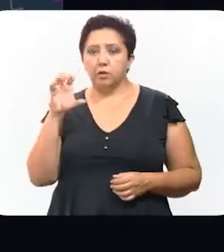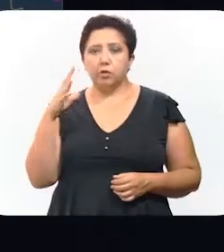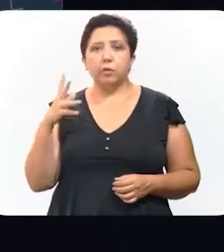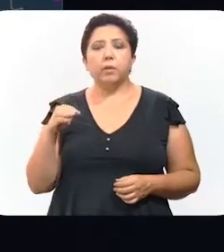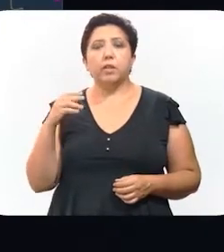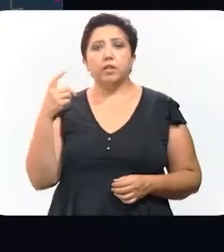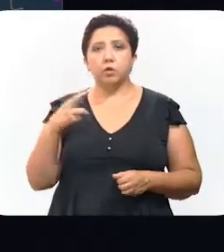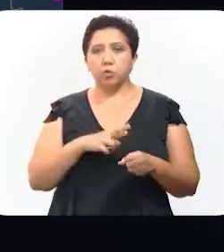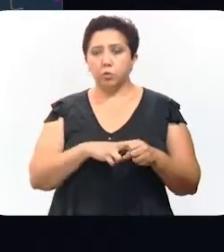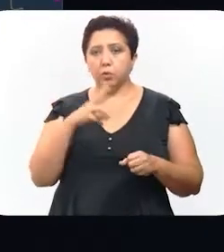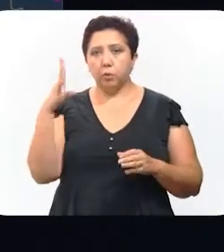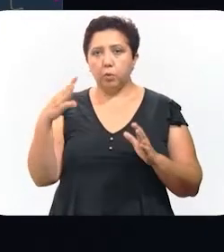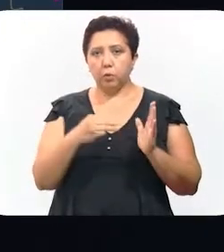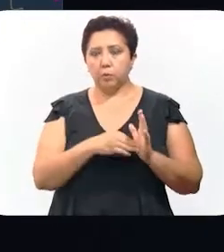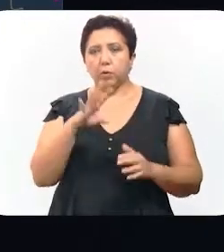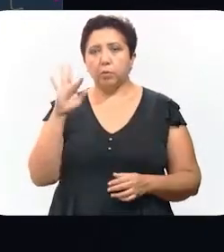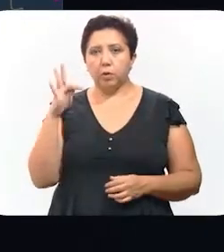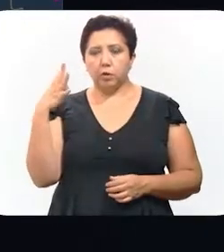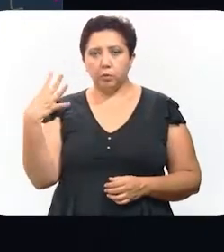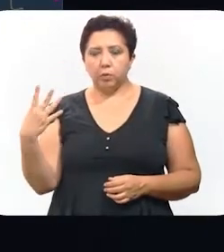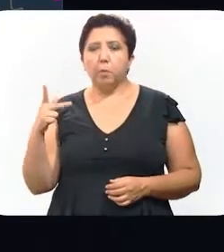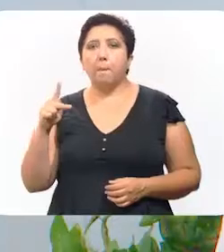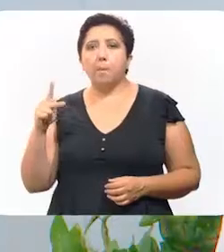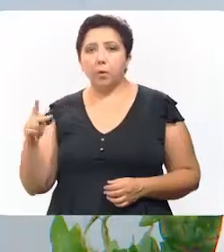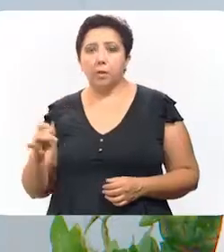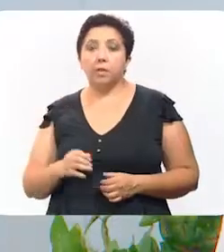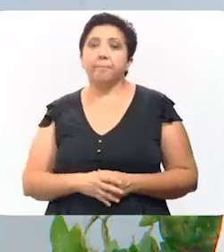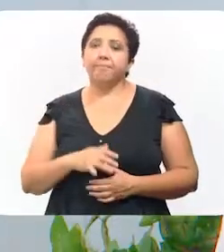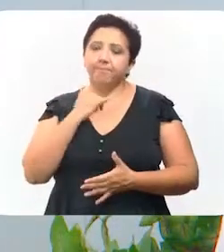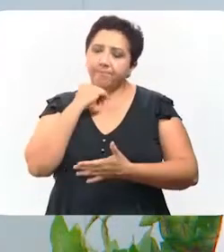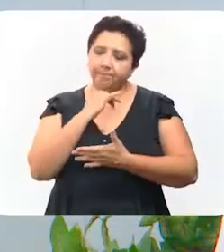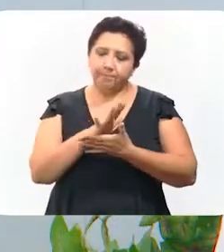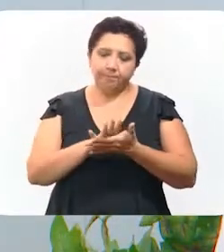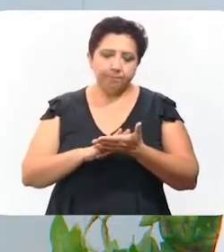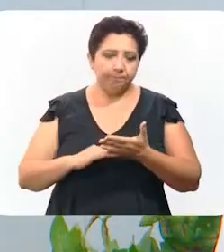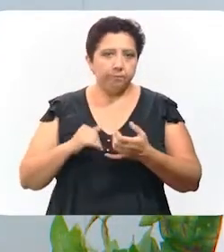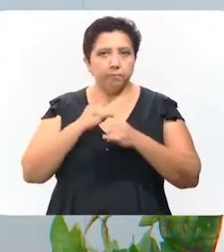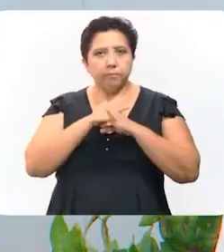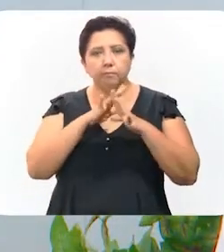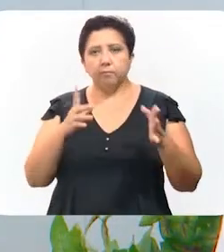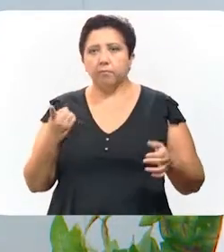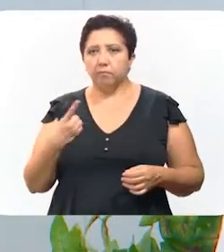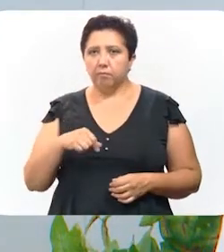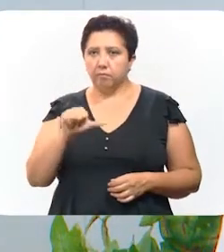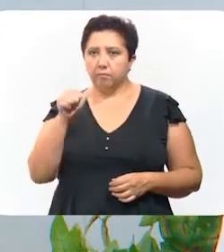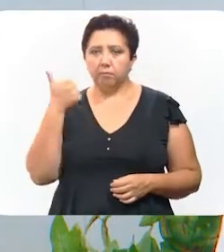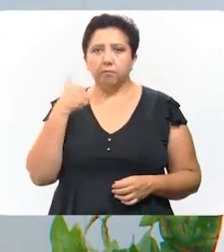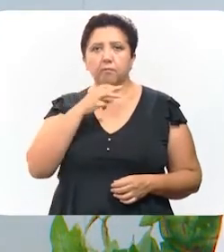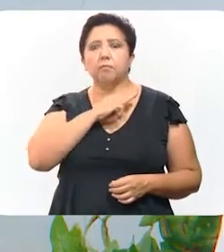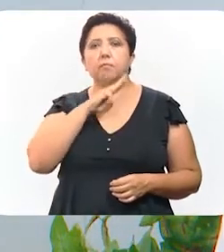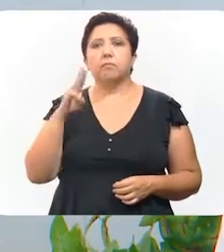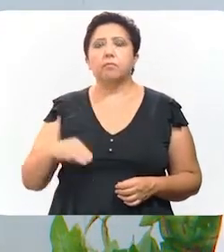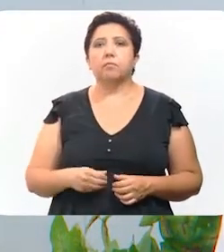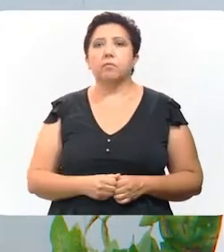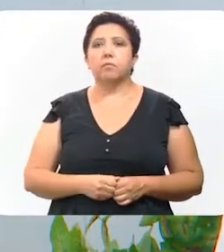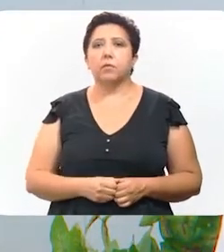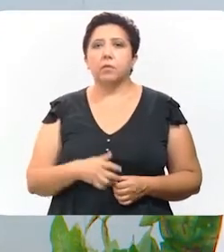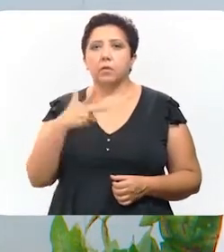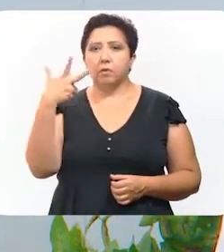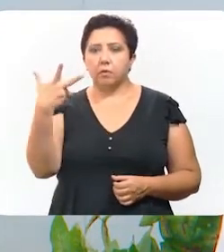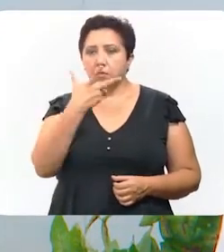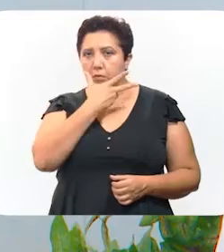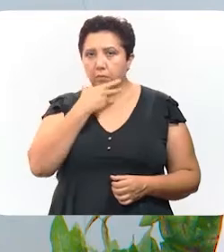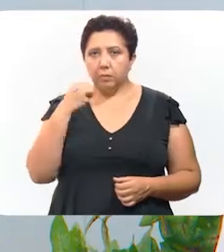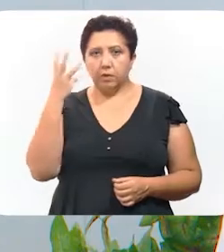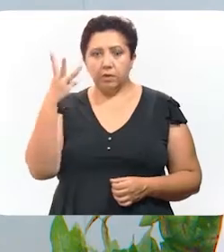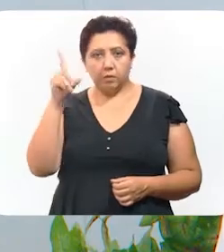zona sur y 4.044 en la zona poniente. Lamentablemente, en este parte médico informamos de 11 fallecimientos. Se trata de 8